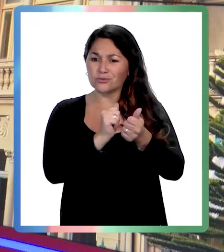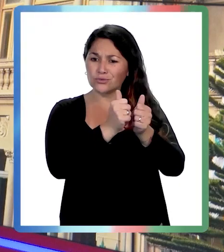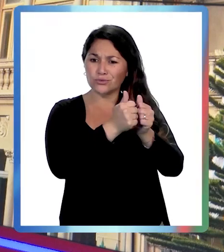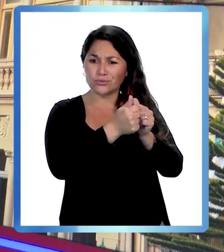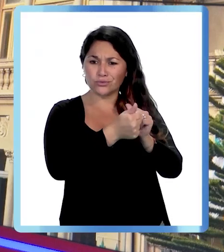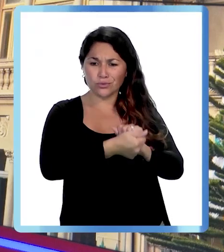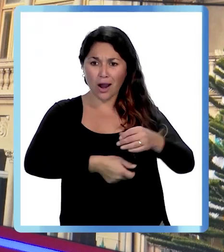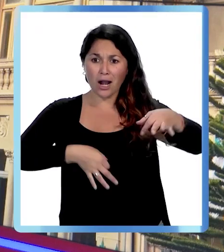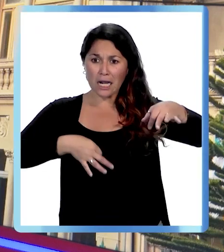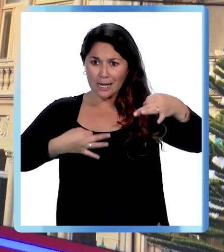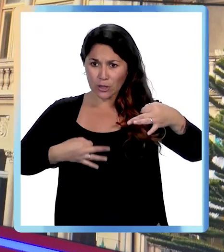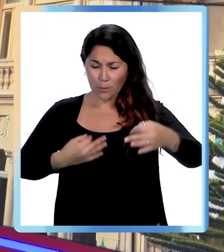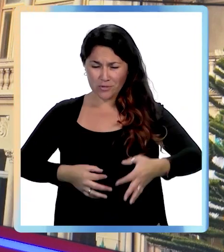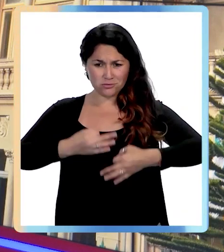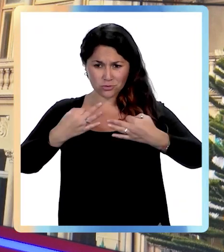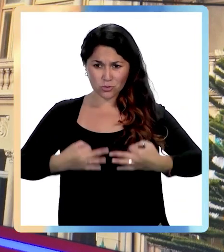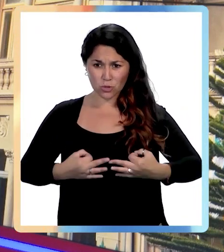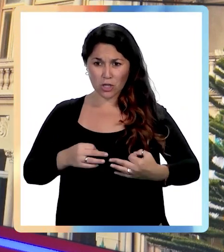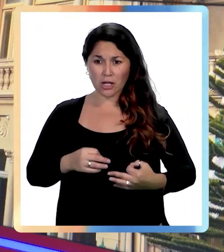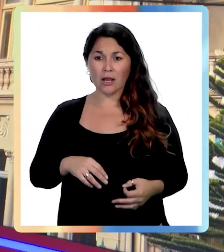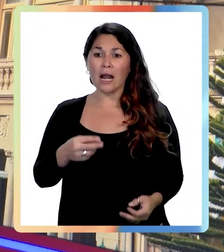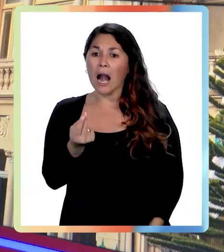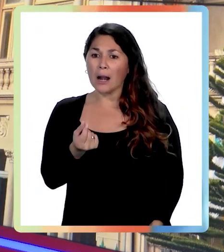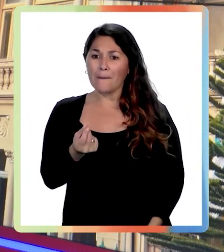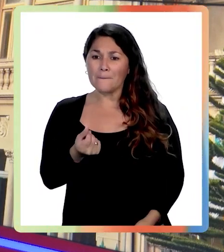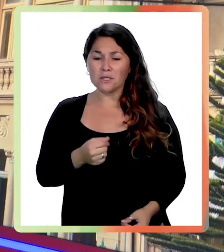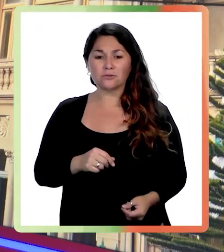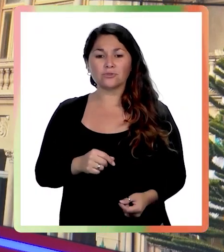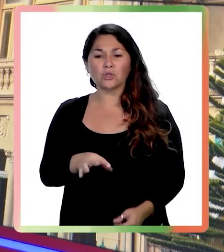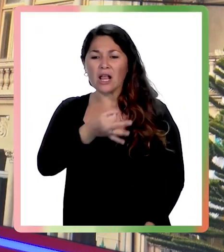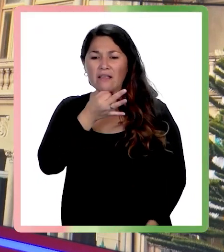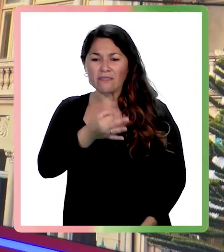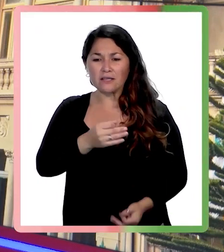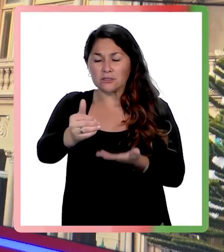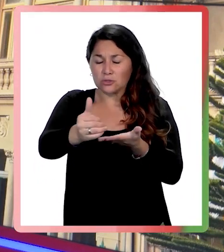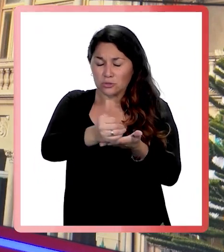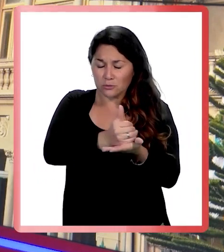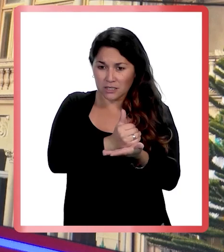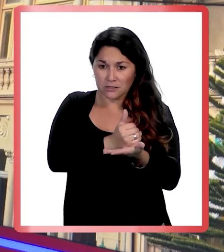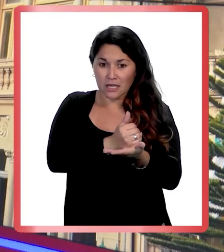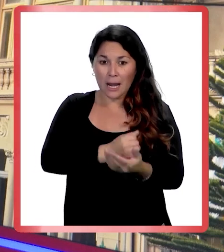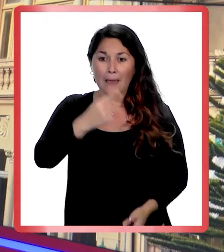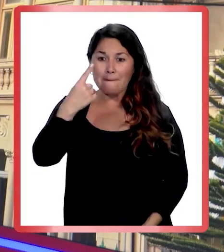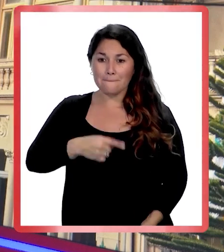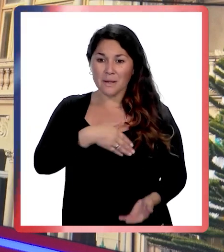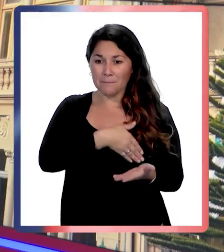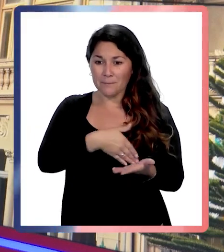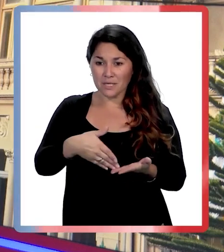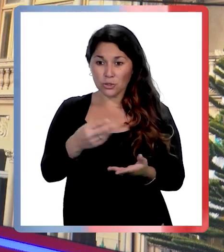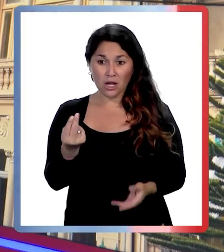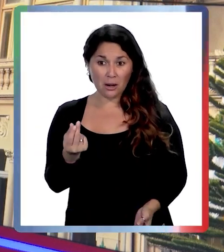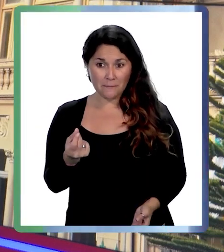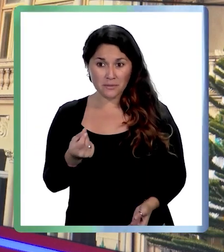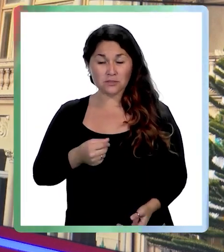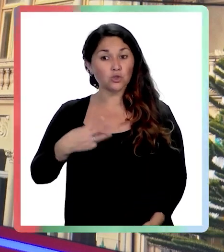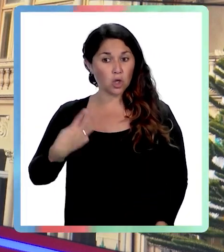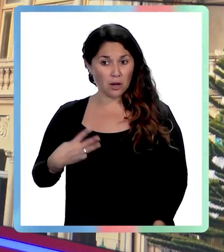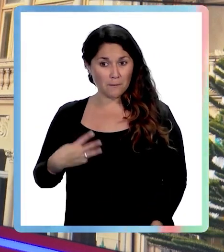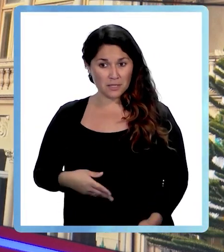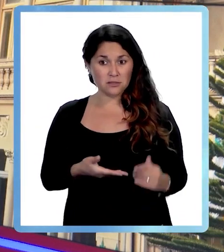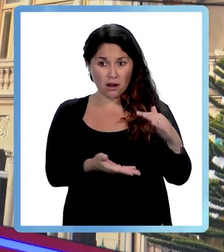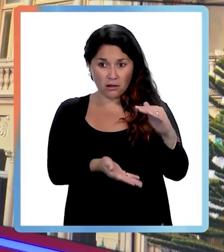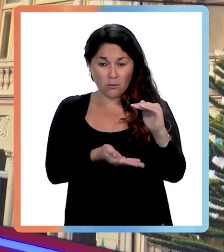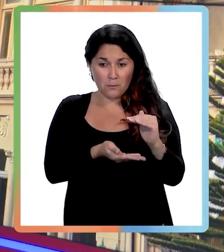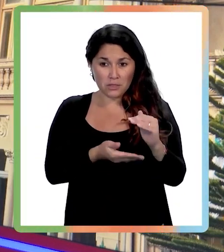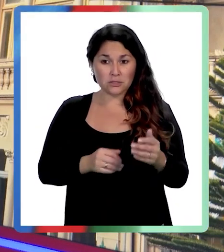de la Dirección de Presupuestos, que ordena descontar del Fondo Común Municipal 1.000 millones de pesos el próximo mes y